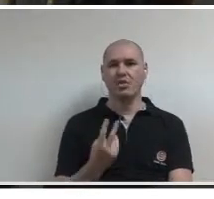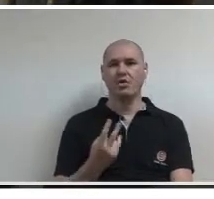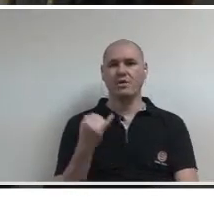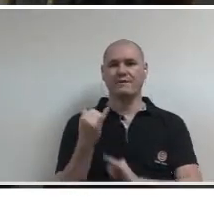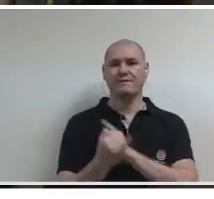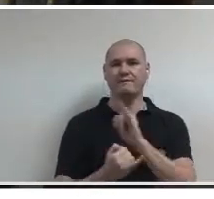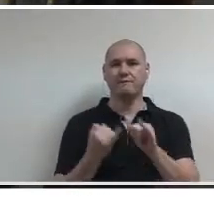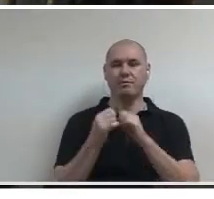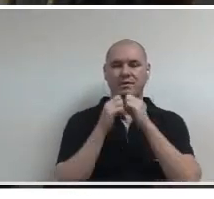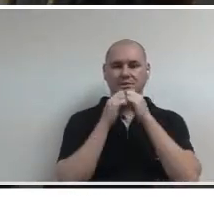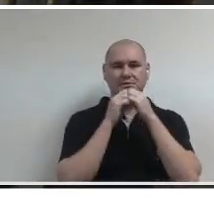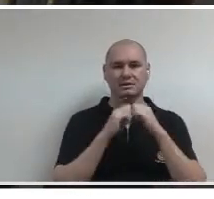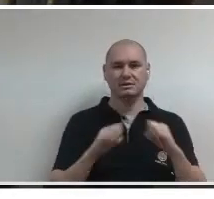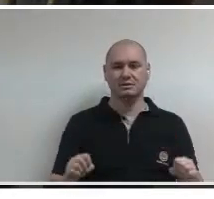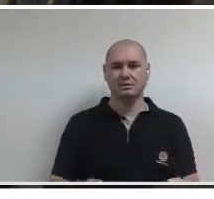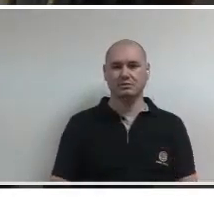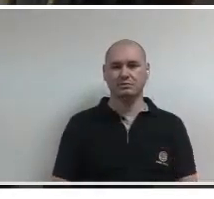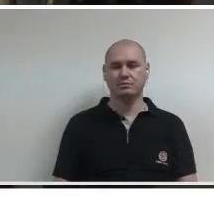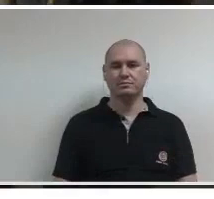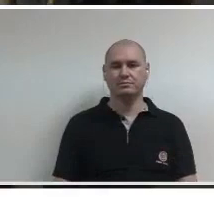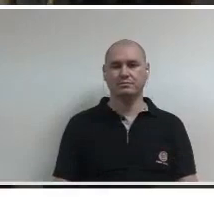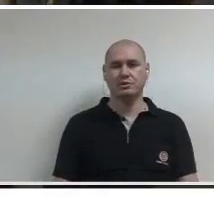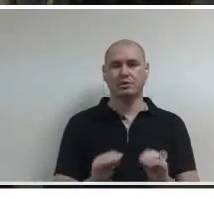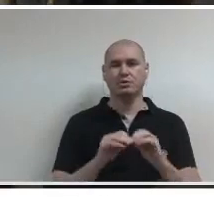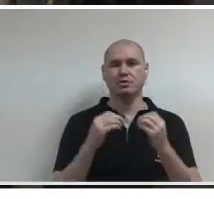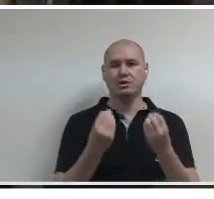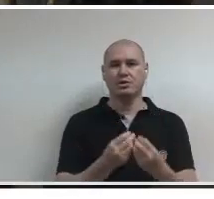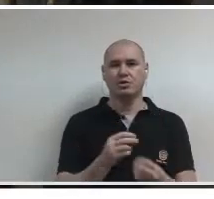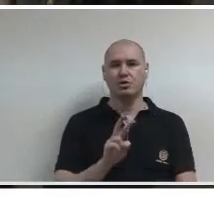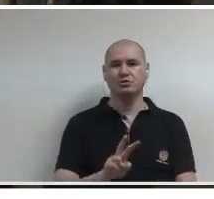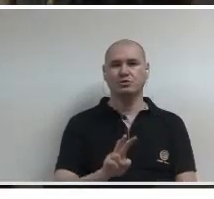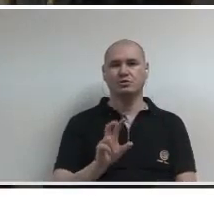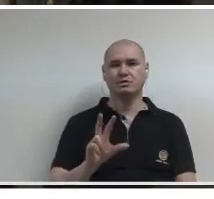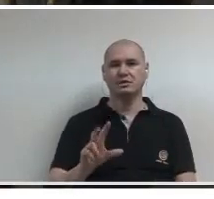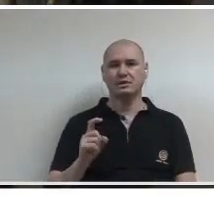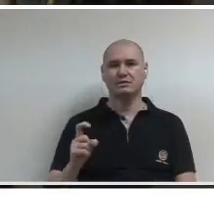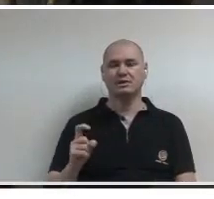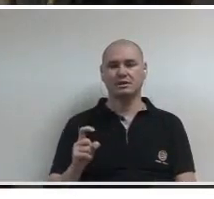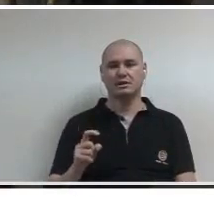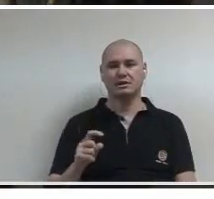Curi. Marandú, actuario fuera o Guarucaba.